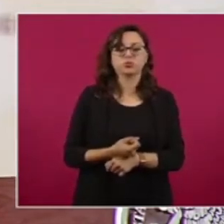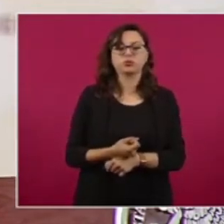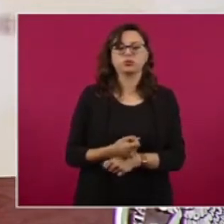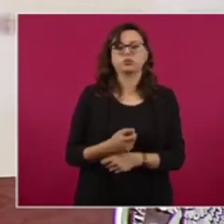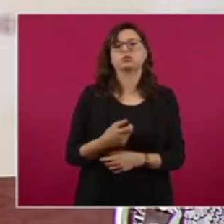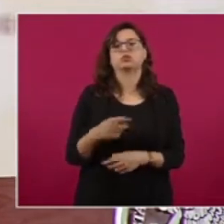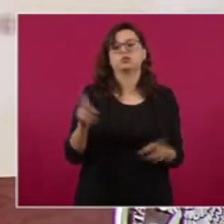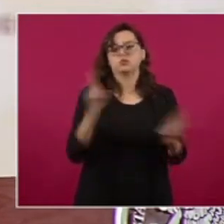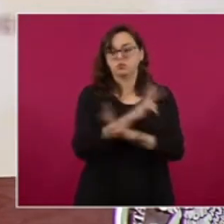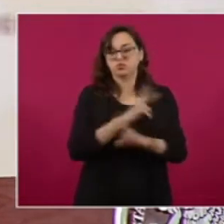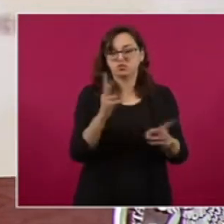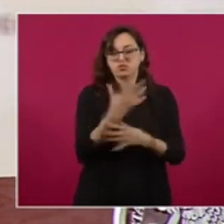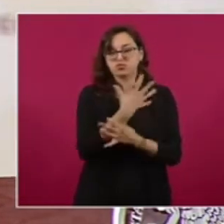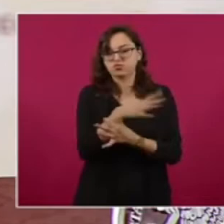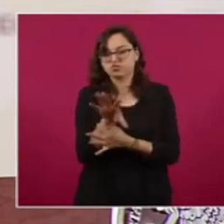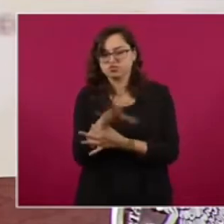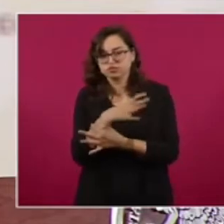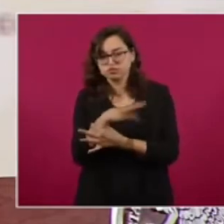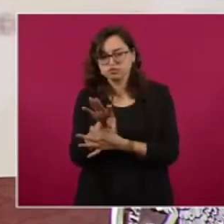ventiladores,